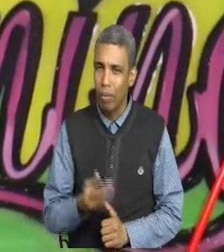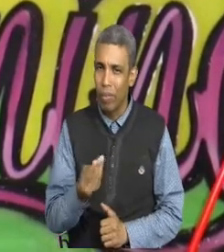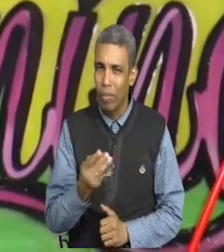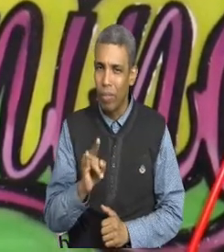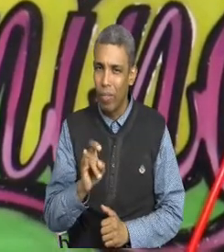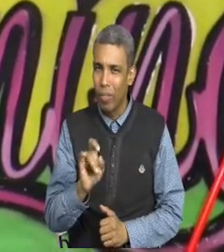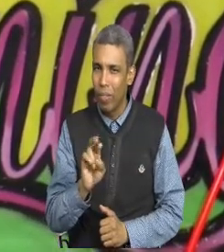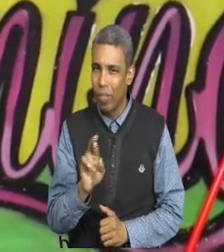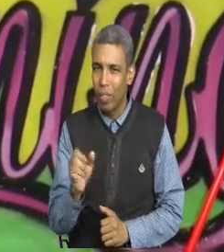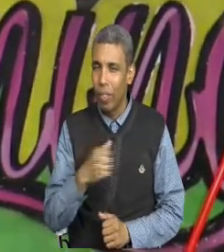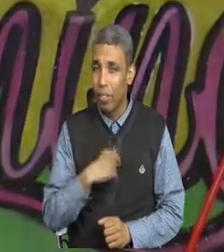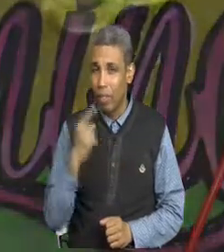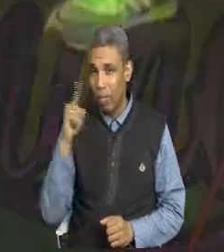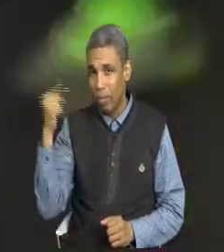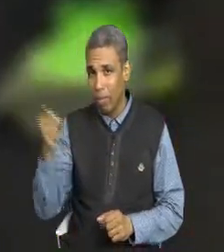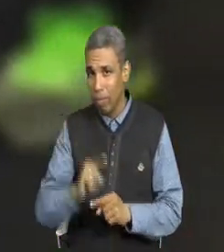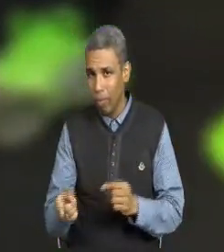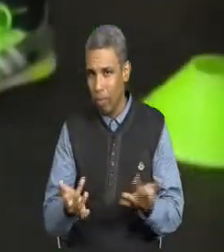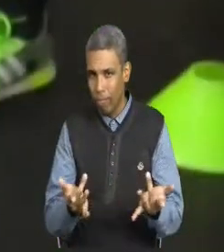Los esperamos.